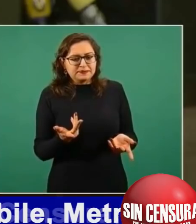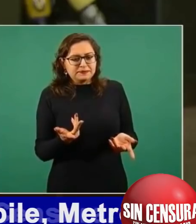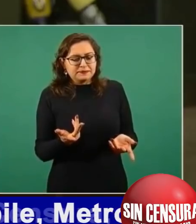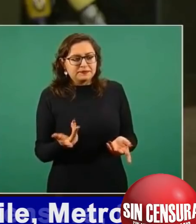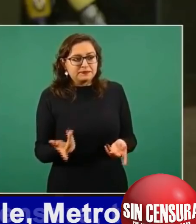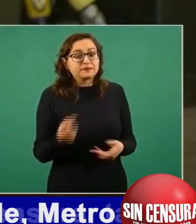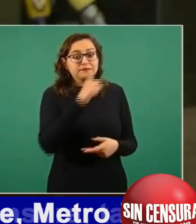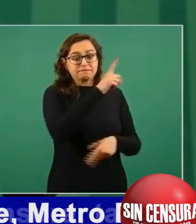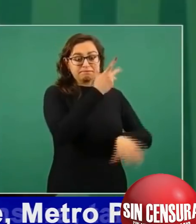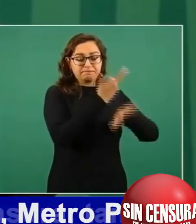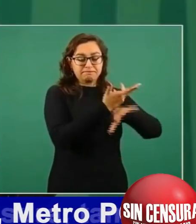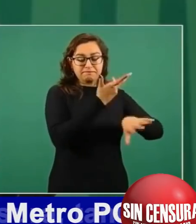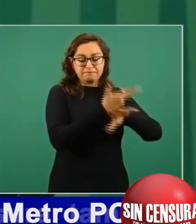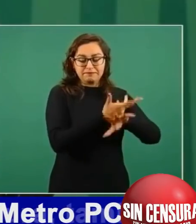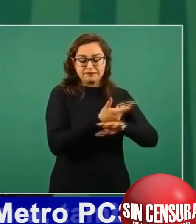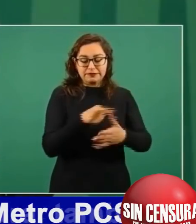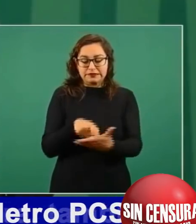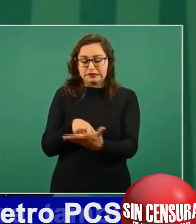reconocieron